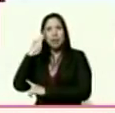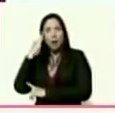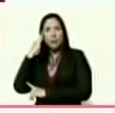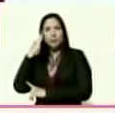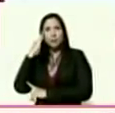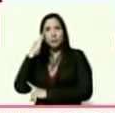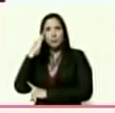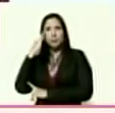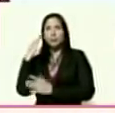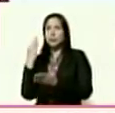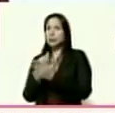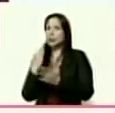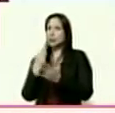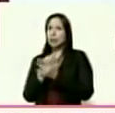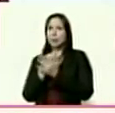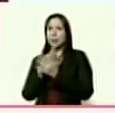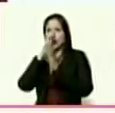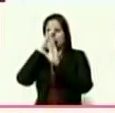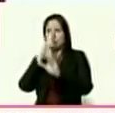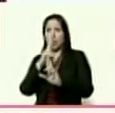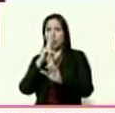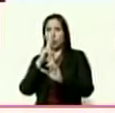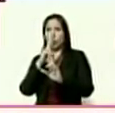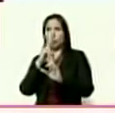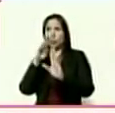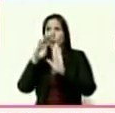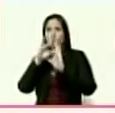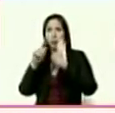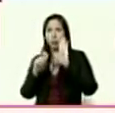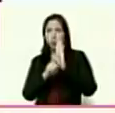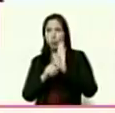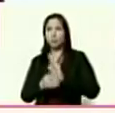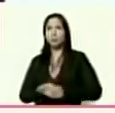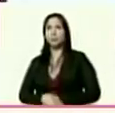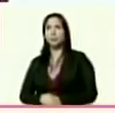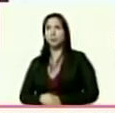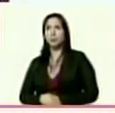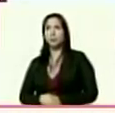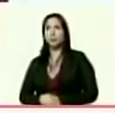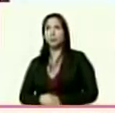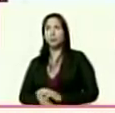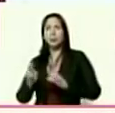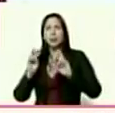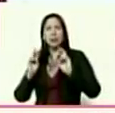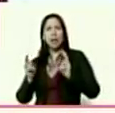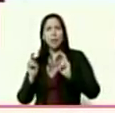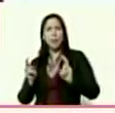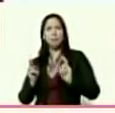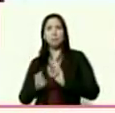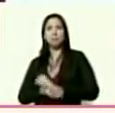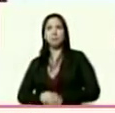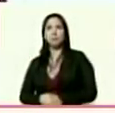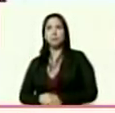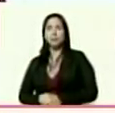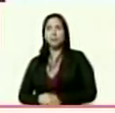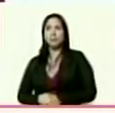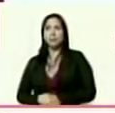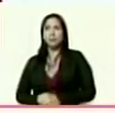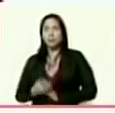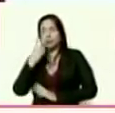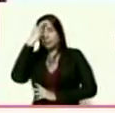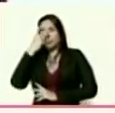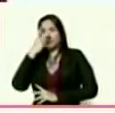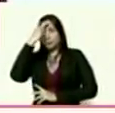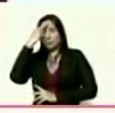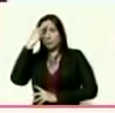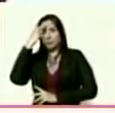Y siempre será en el marco de esta constitución, de esta constitución. El tema de estar en la